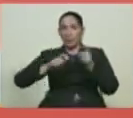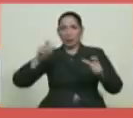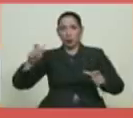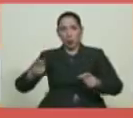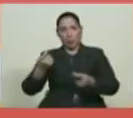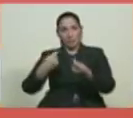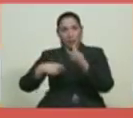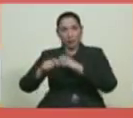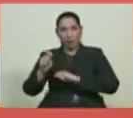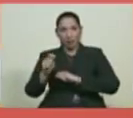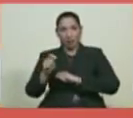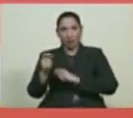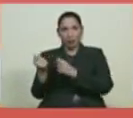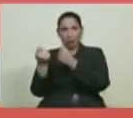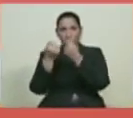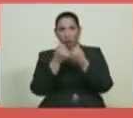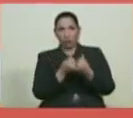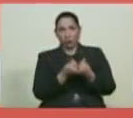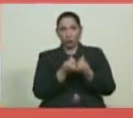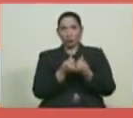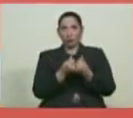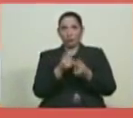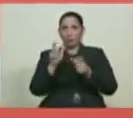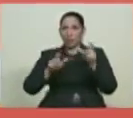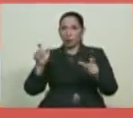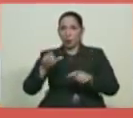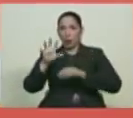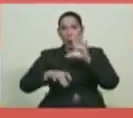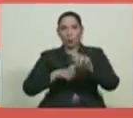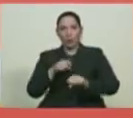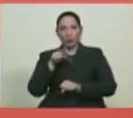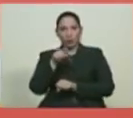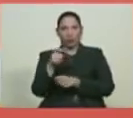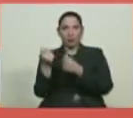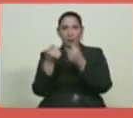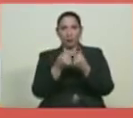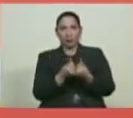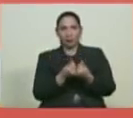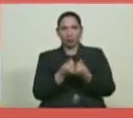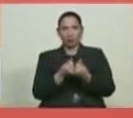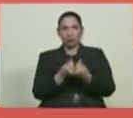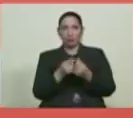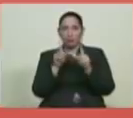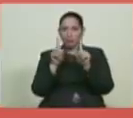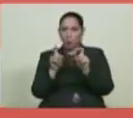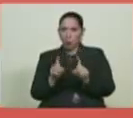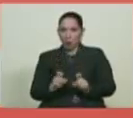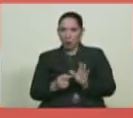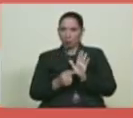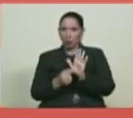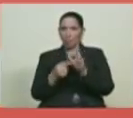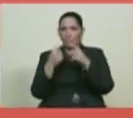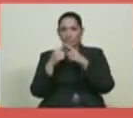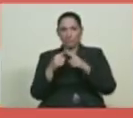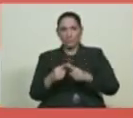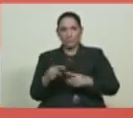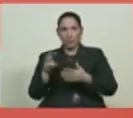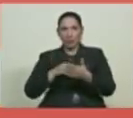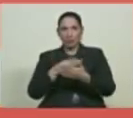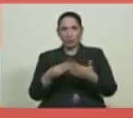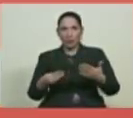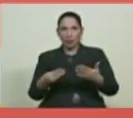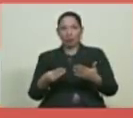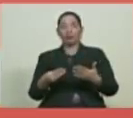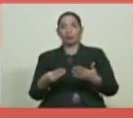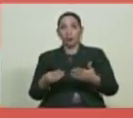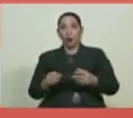precio que gente comprando a ese precio. Esa es la, digamos, la prueba fehaciente, matemática. Hoy la oferta es mucho mayor